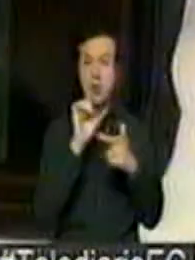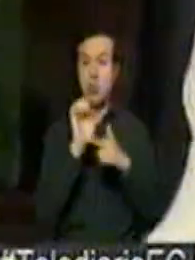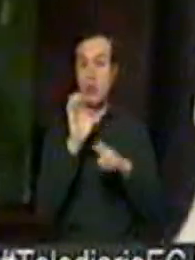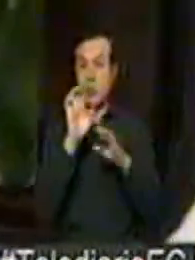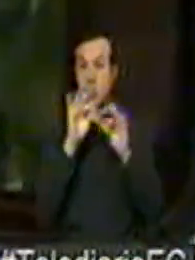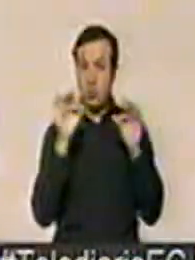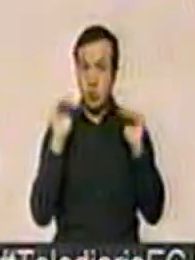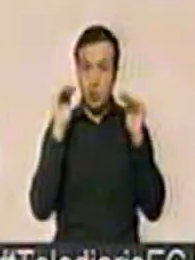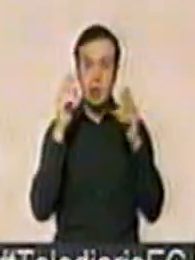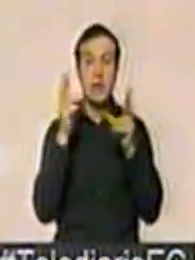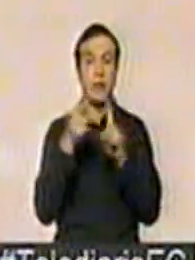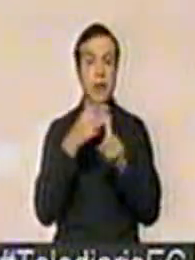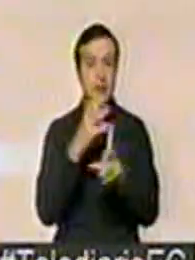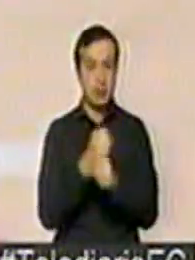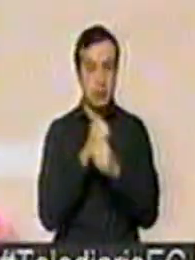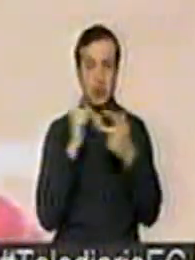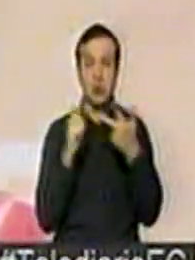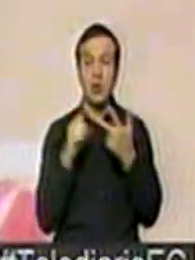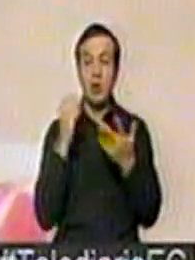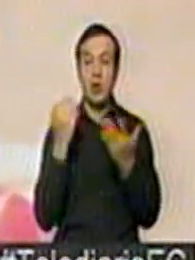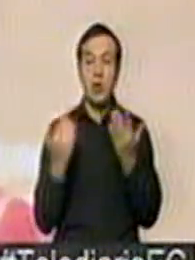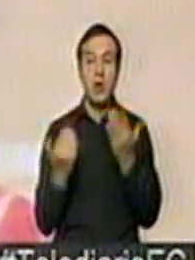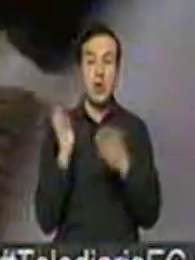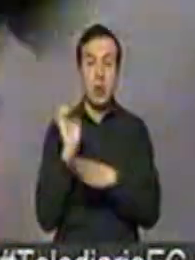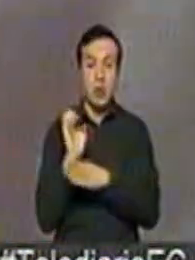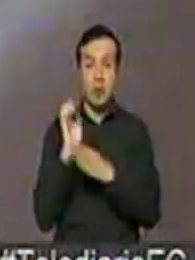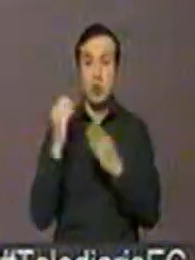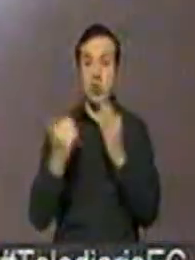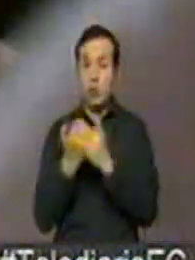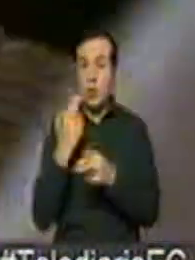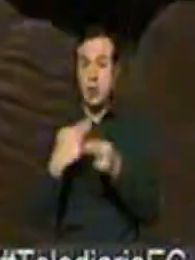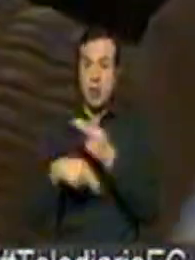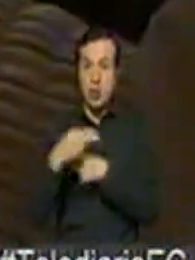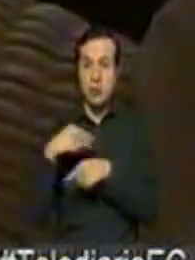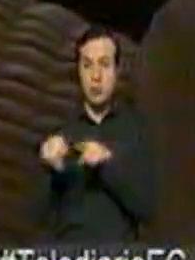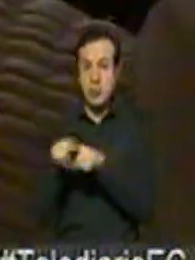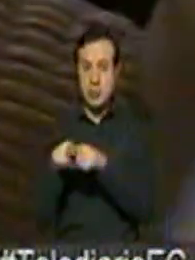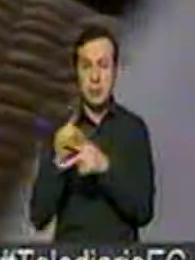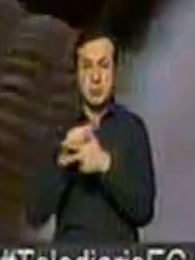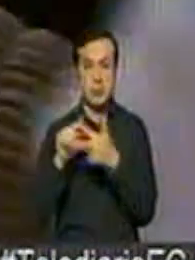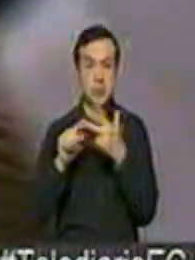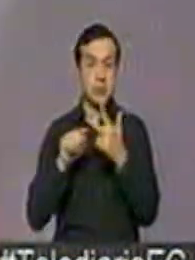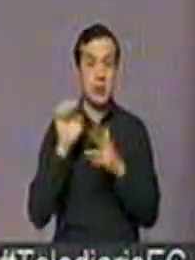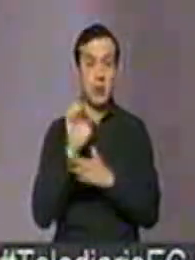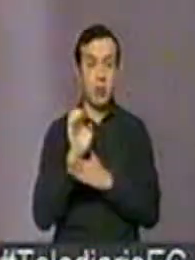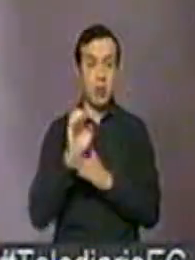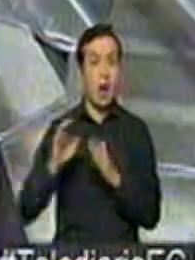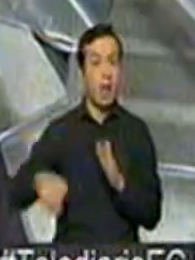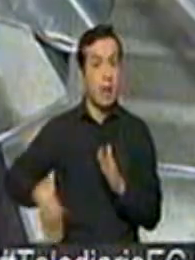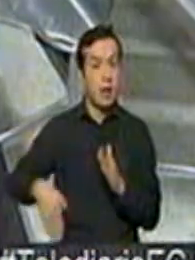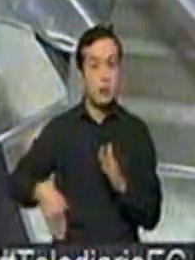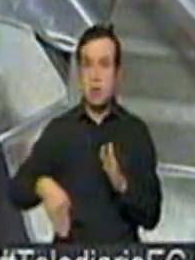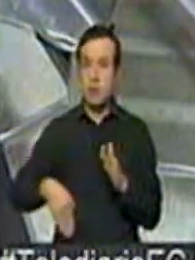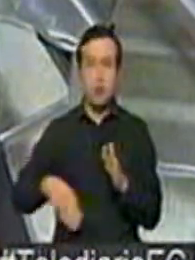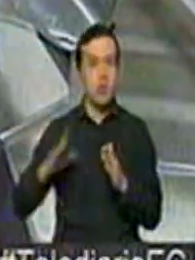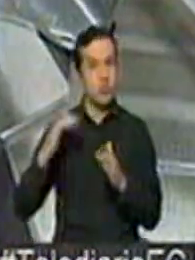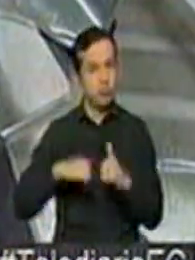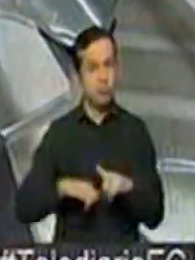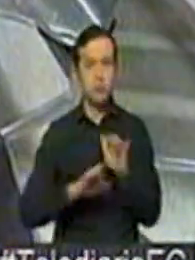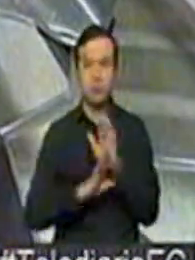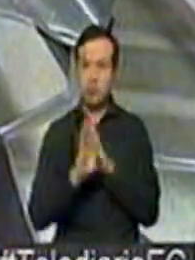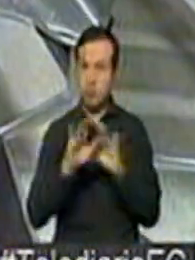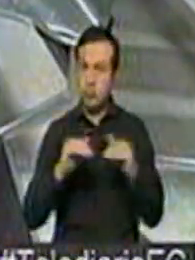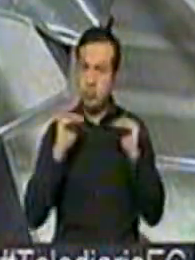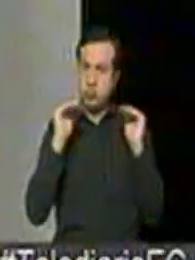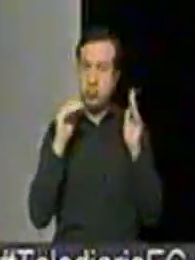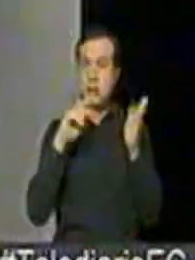y Ciberseguro, Ecuador Innovador y Competitivo. La visión es hacer que nuestro país no se quede atrás de los retos e innovaciones que